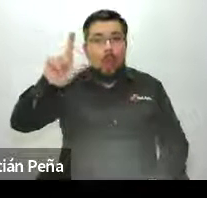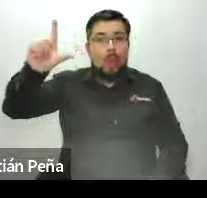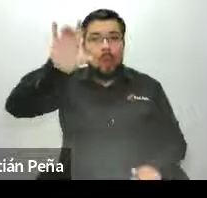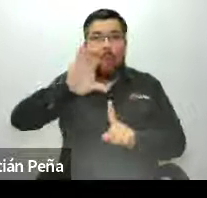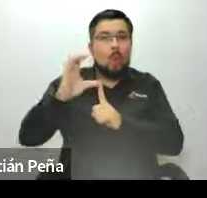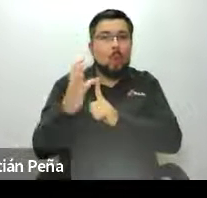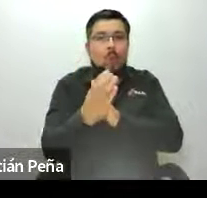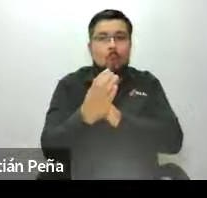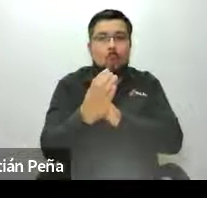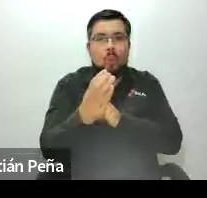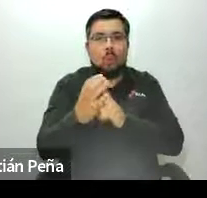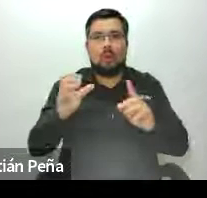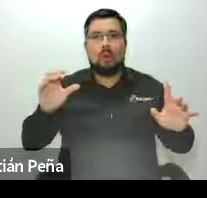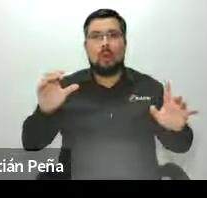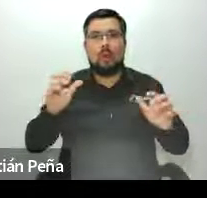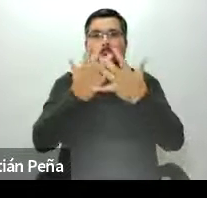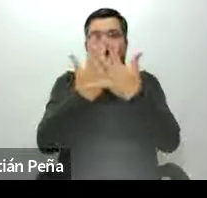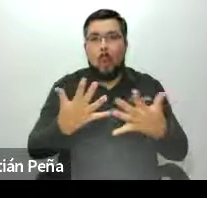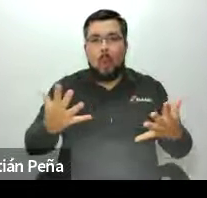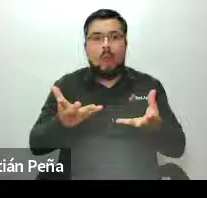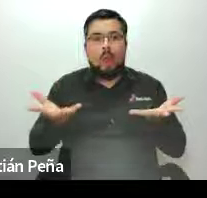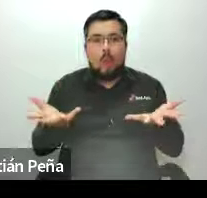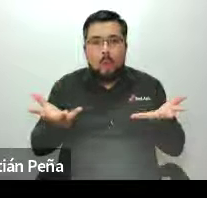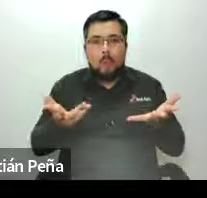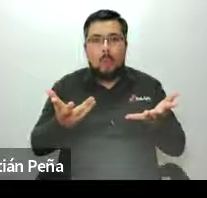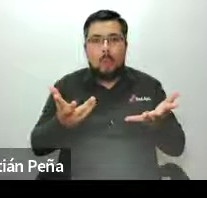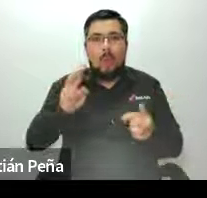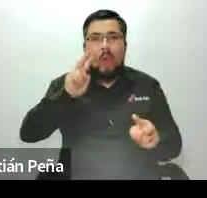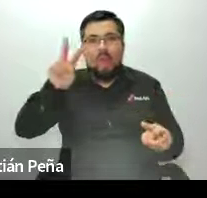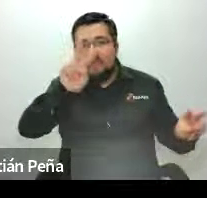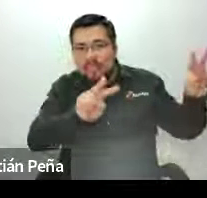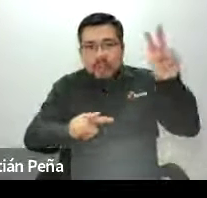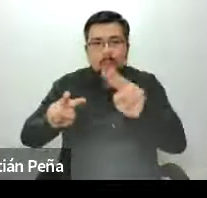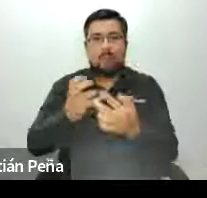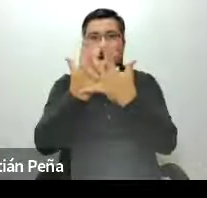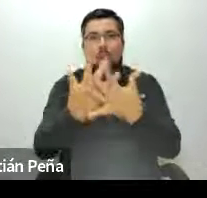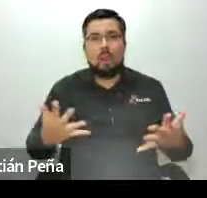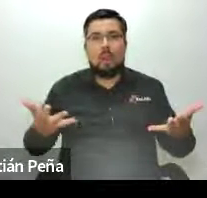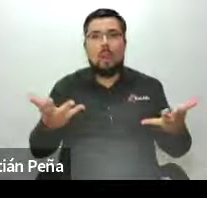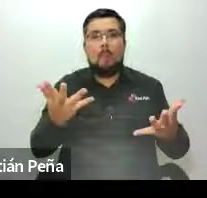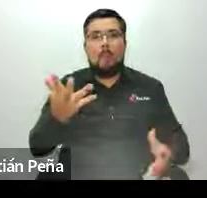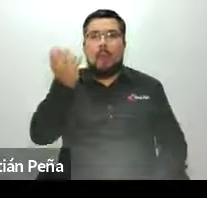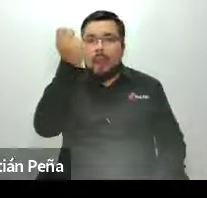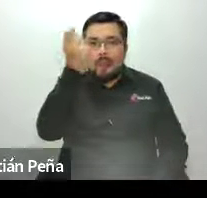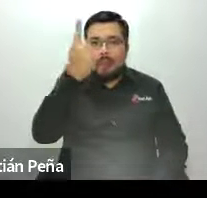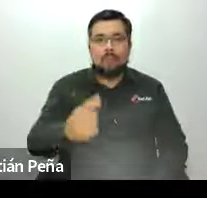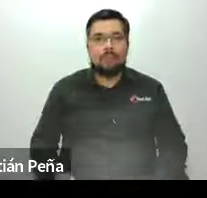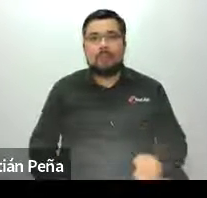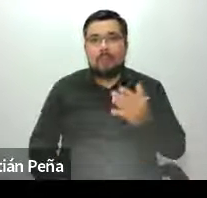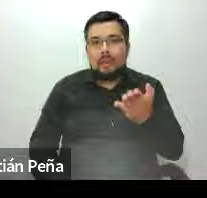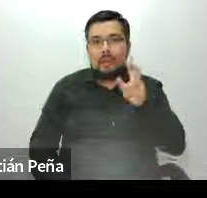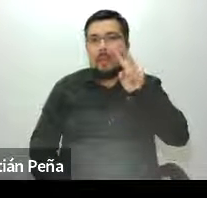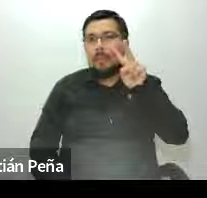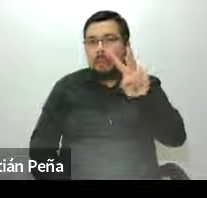una lógica de cómo miramos el currículum y cómo lo comprendemos, ¿no? Y en ese mirar y comprender